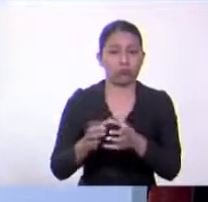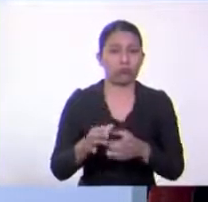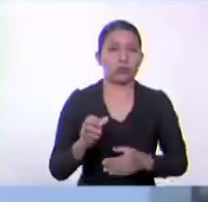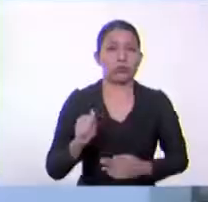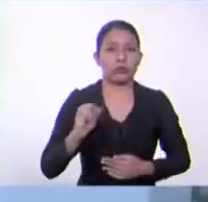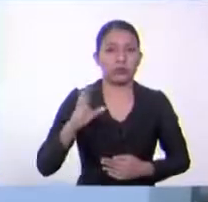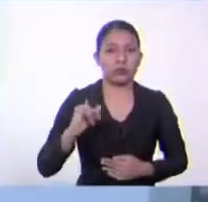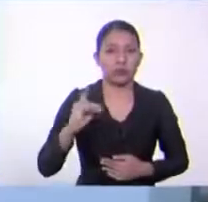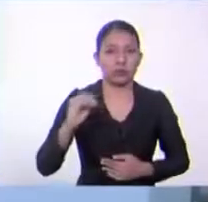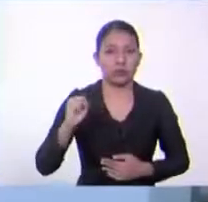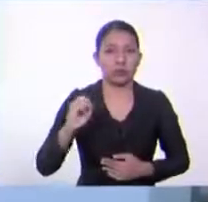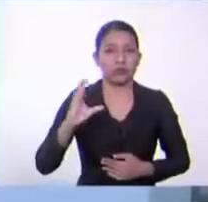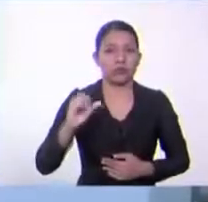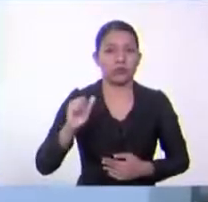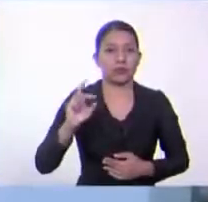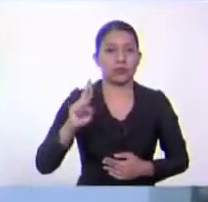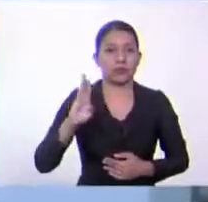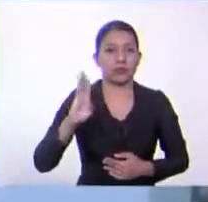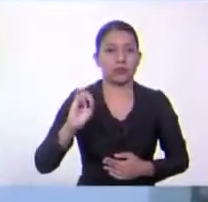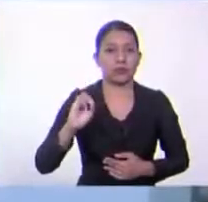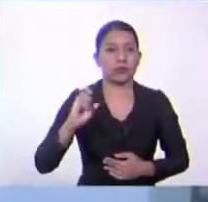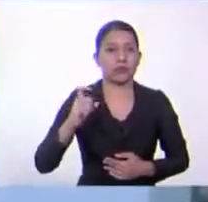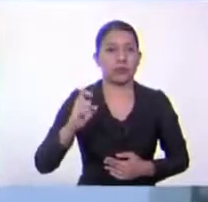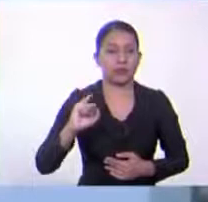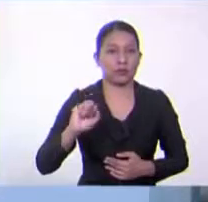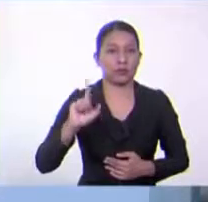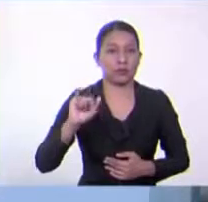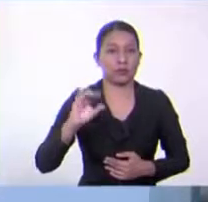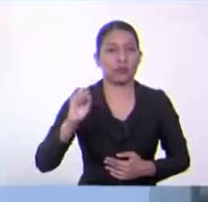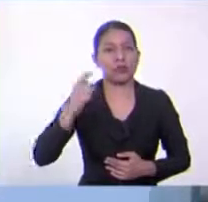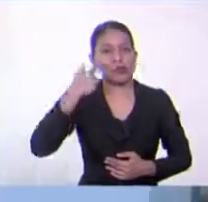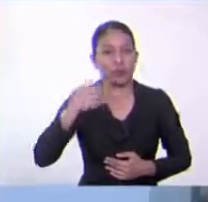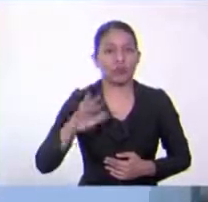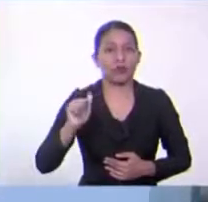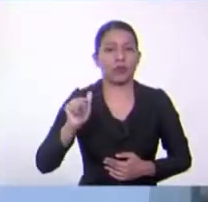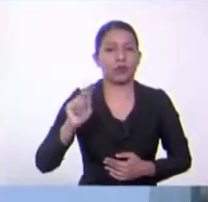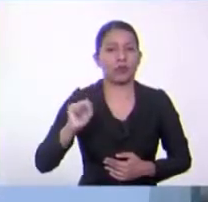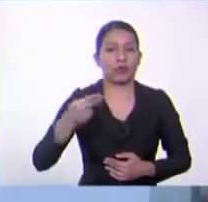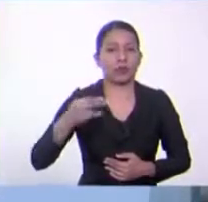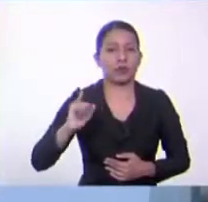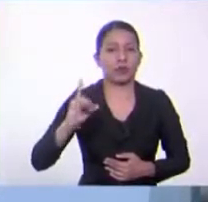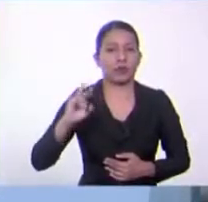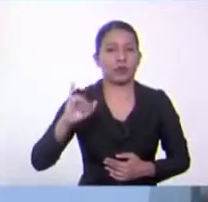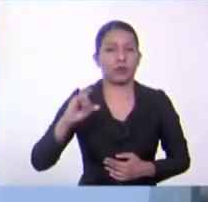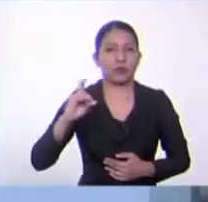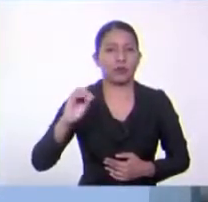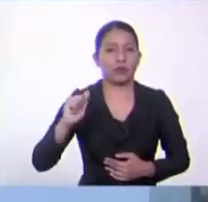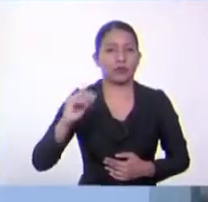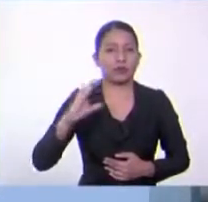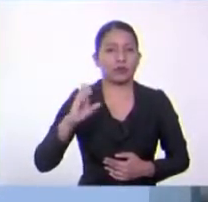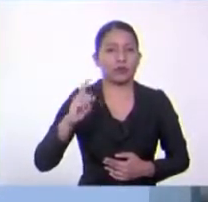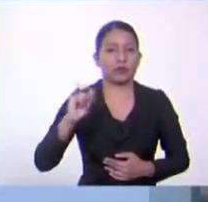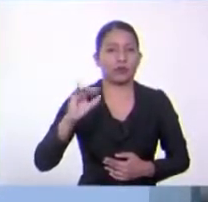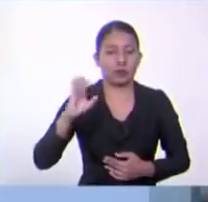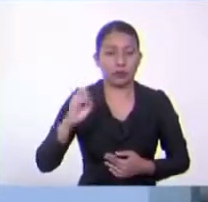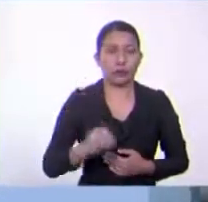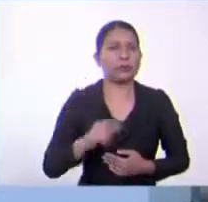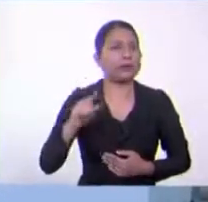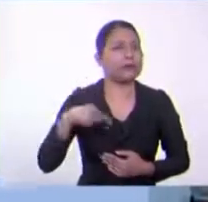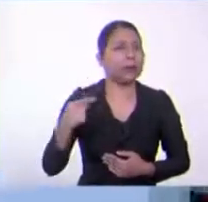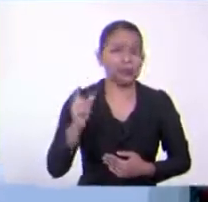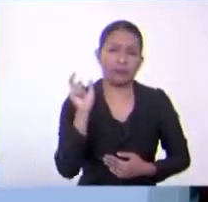carboxílico. Tenemos como ejemplo anhídrido acético. Se le coloca siempre la